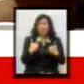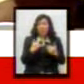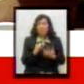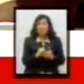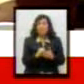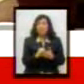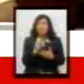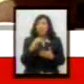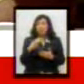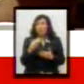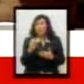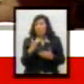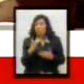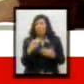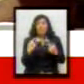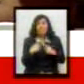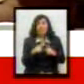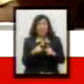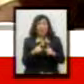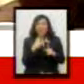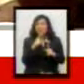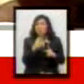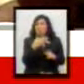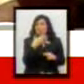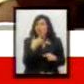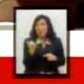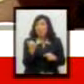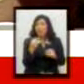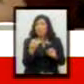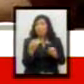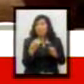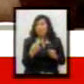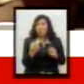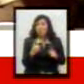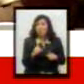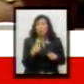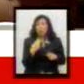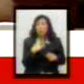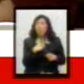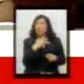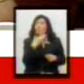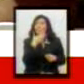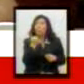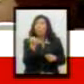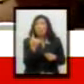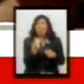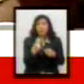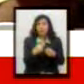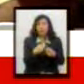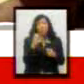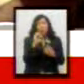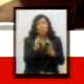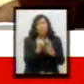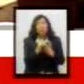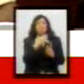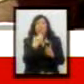inav de guasi etcétera Pero estos van a mejorar siempre y cuando nosotros también mejoremos nuestra intervención la única forma de